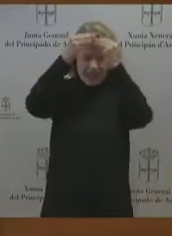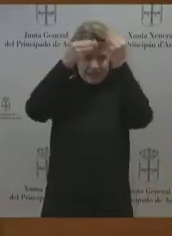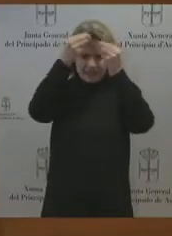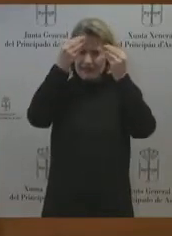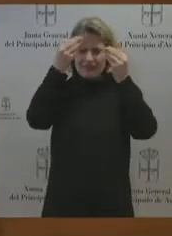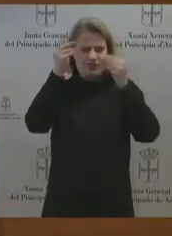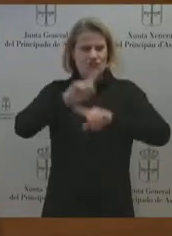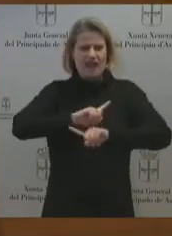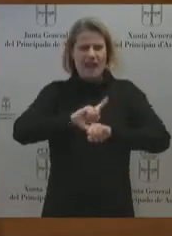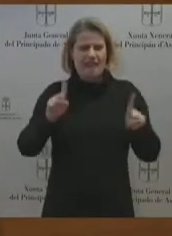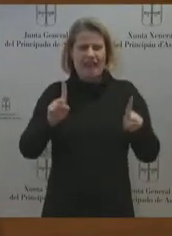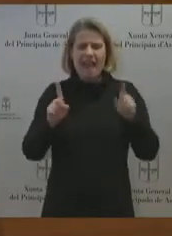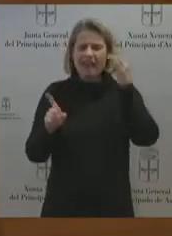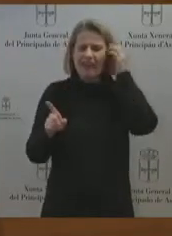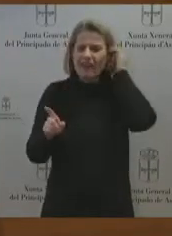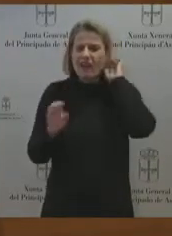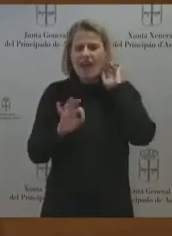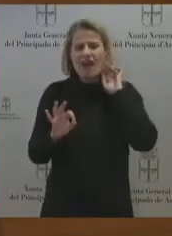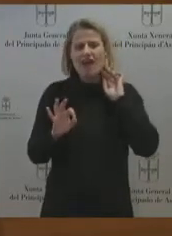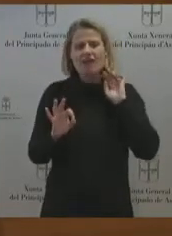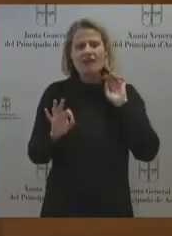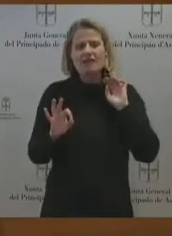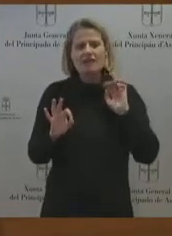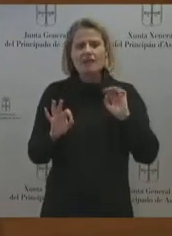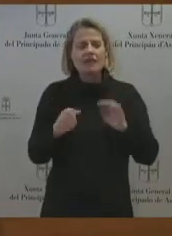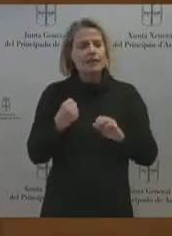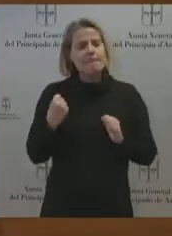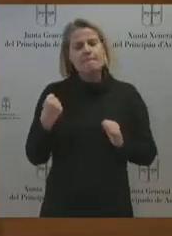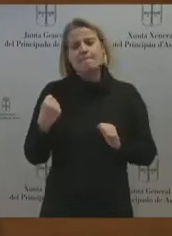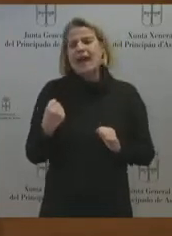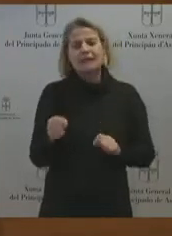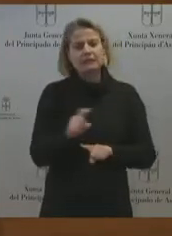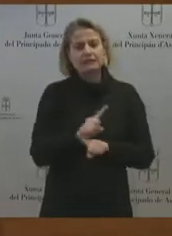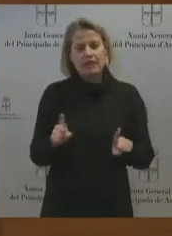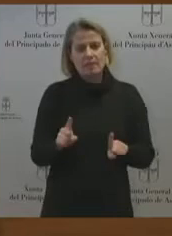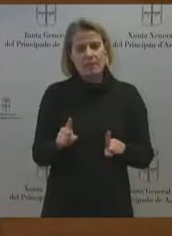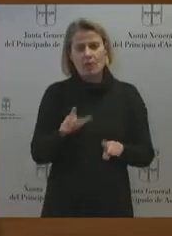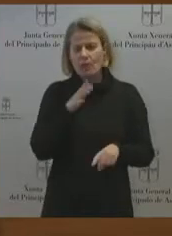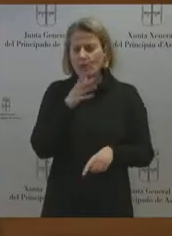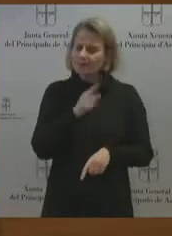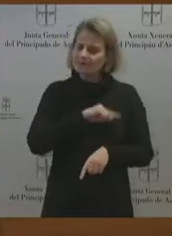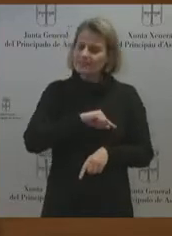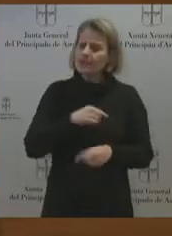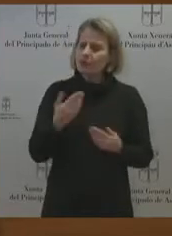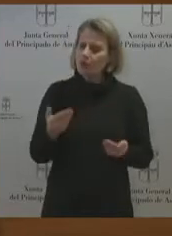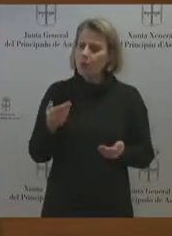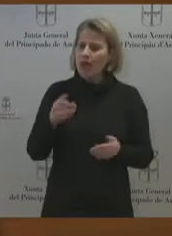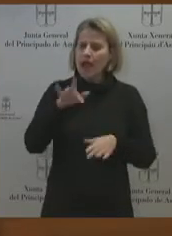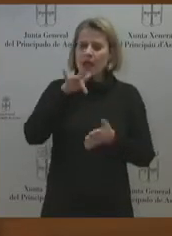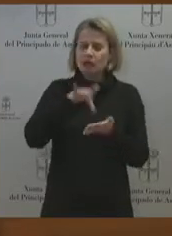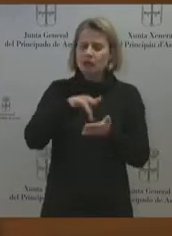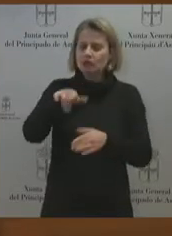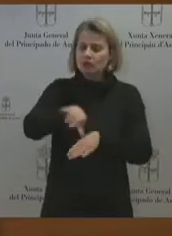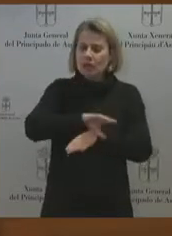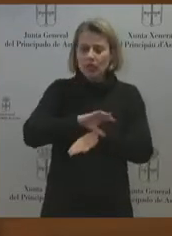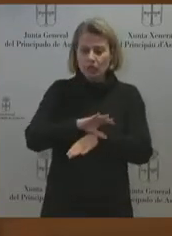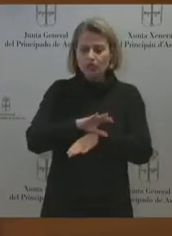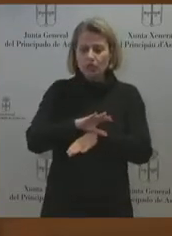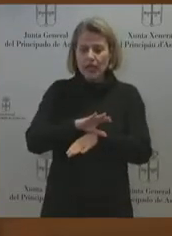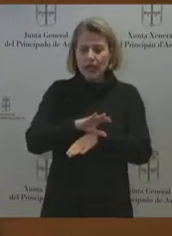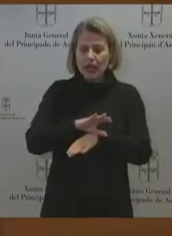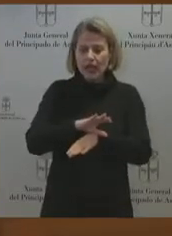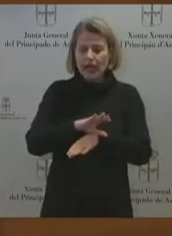ser valientes. Porque me da la sensación, señor consejero, que desde que usted tomó cargo de su posesión, desde que usted es consejero, ya